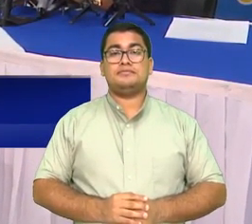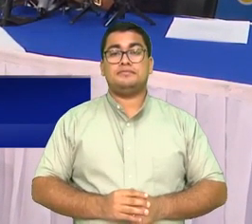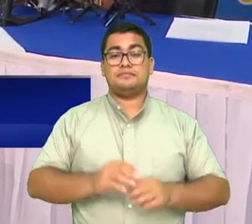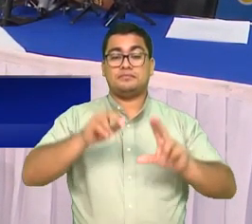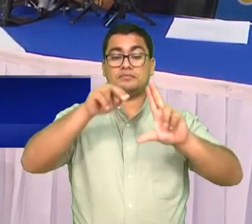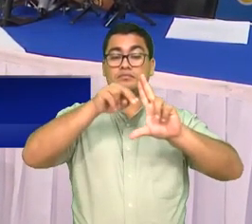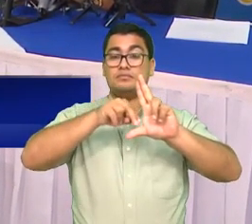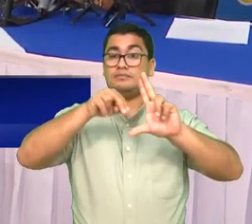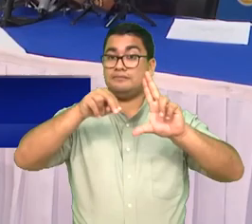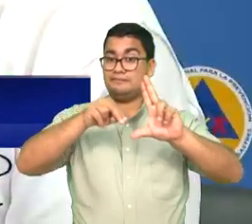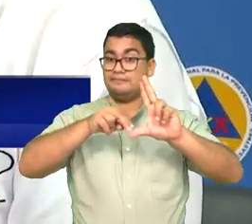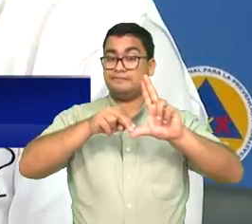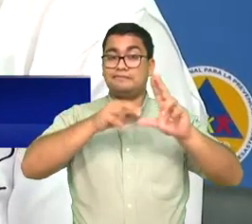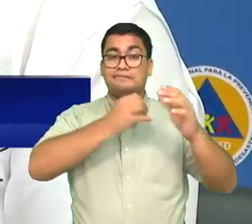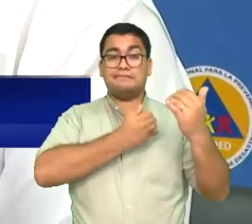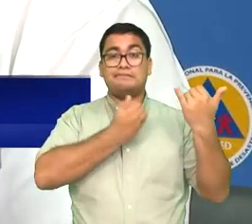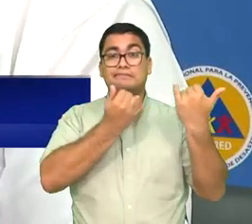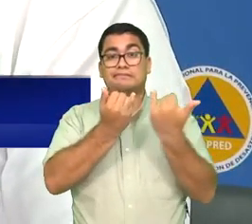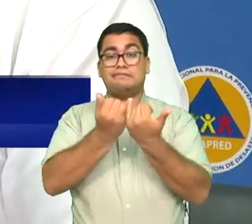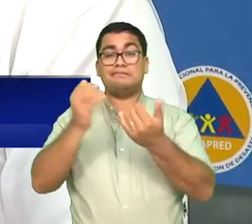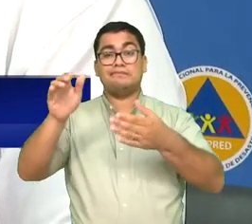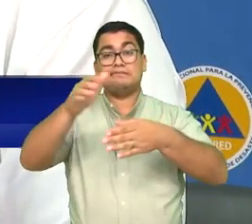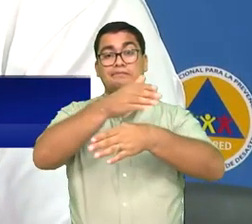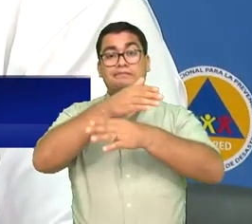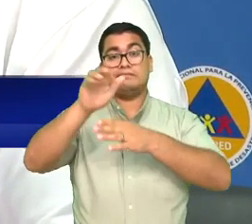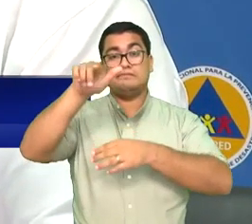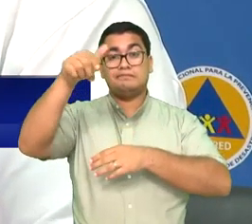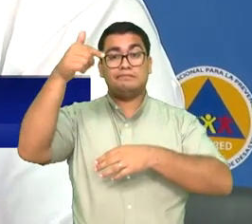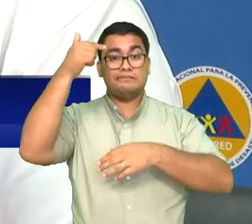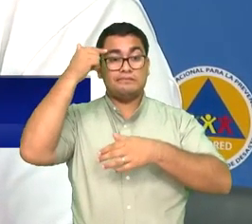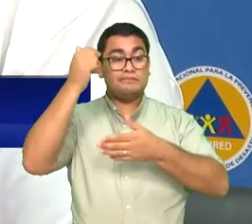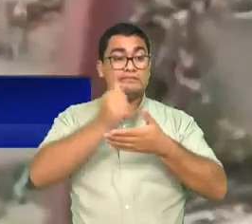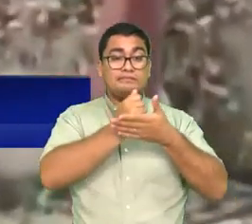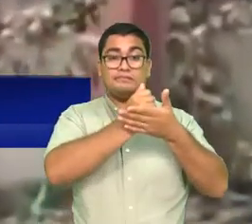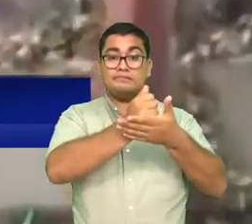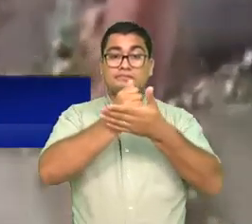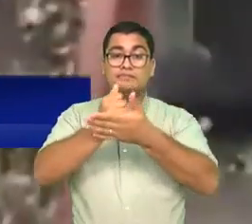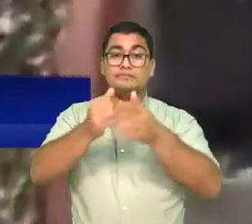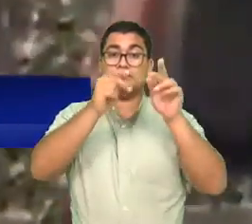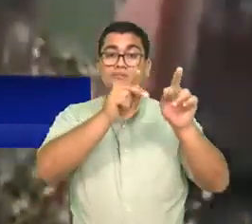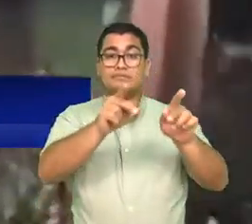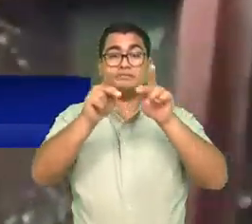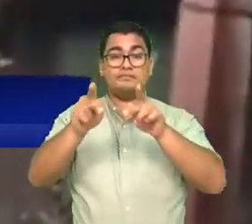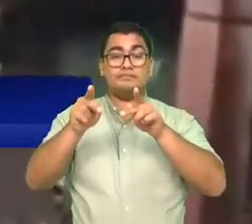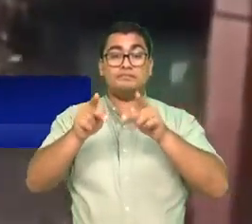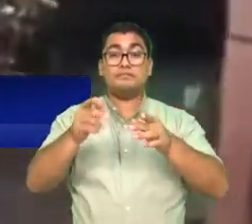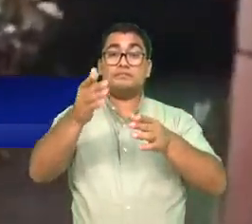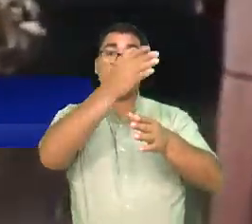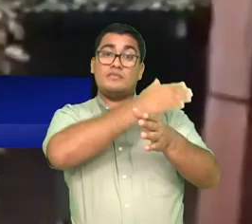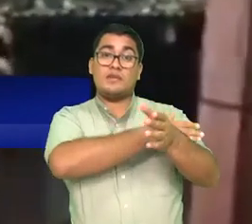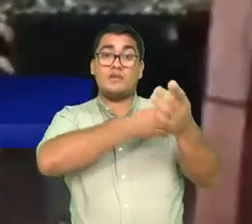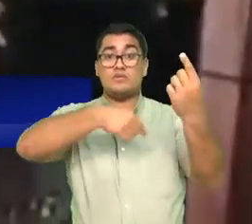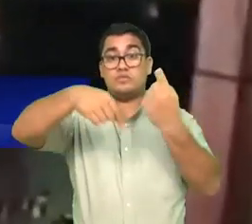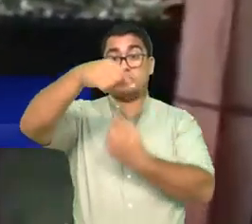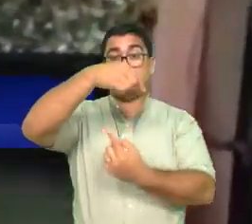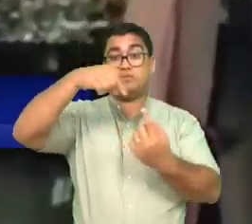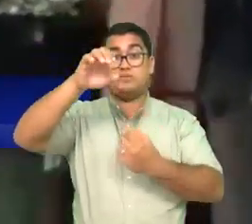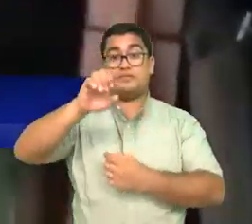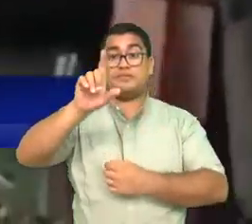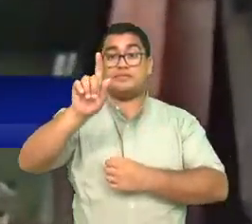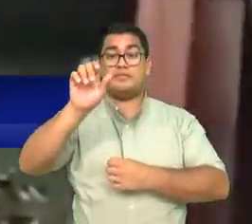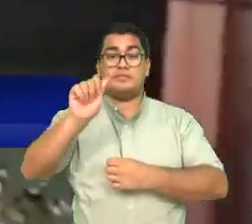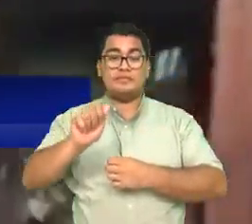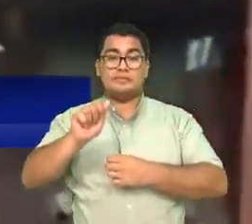SINAPRED e instituciones del Estado brindan atención inmediata a las familias afectadas por el paso del huracán ETA, que azotó